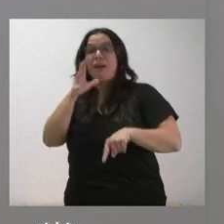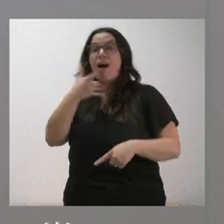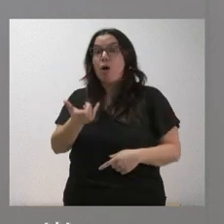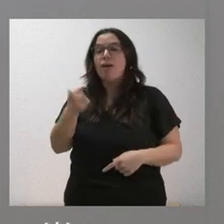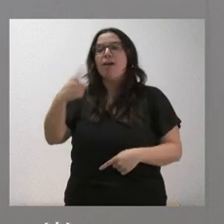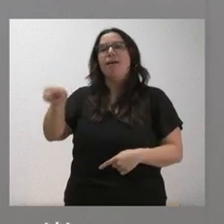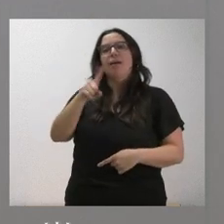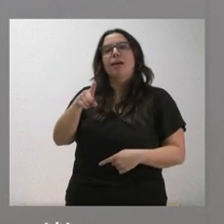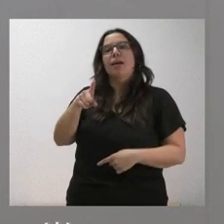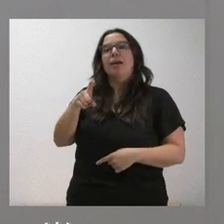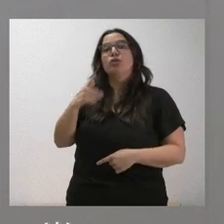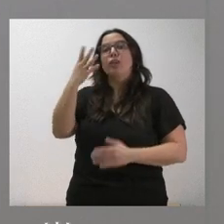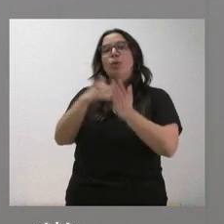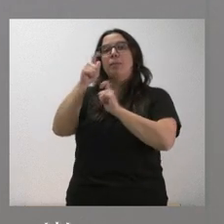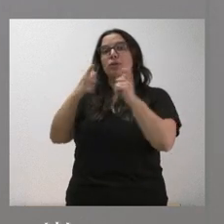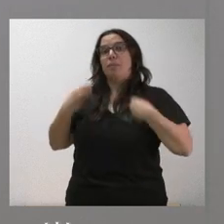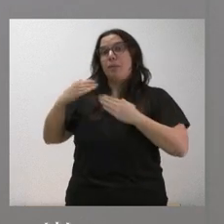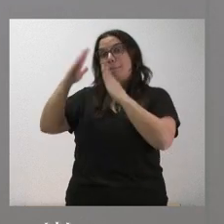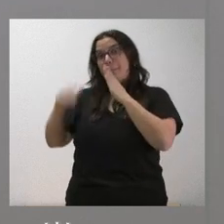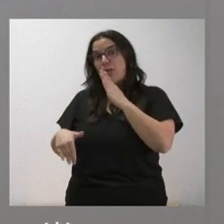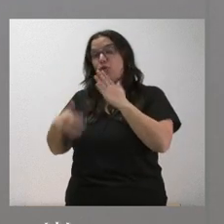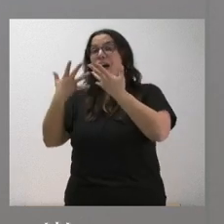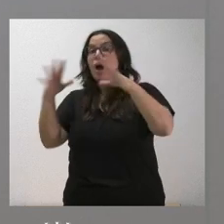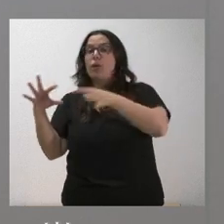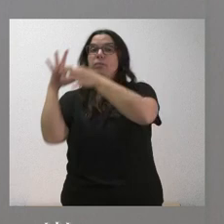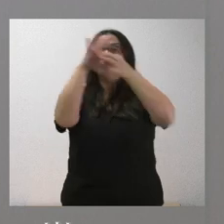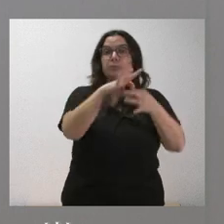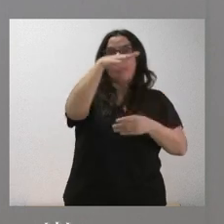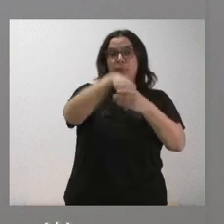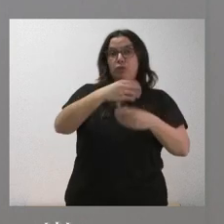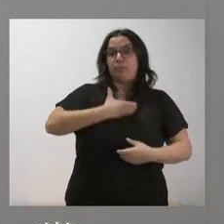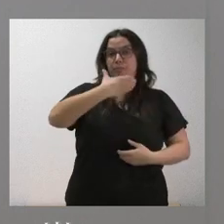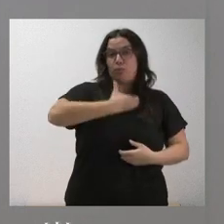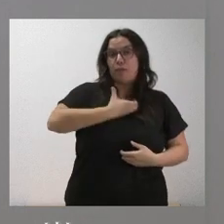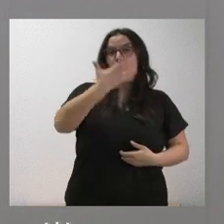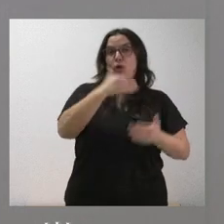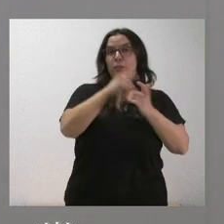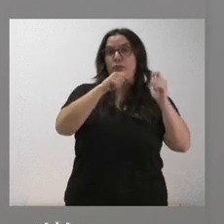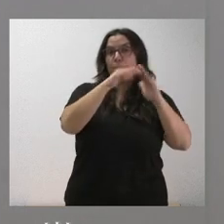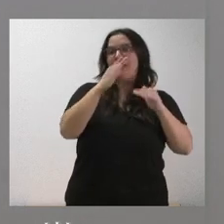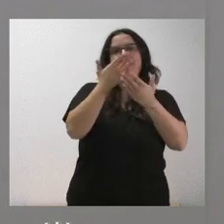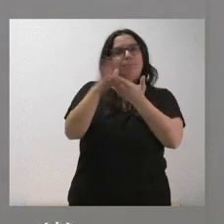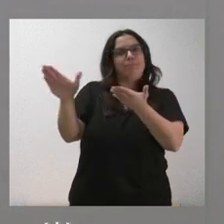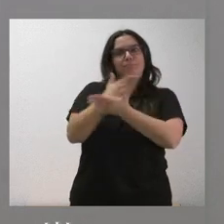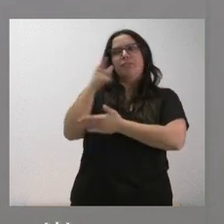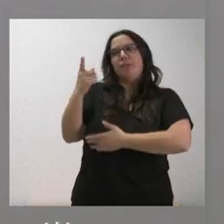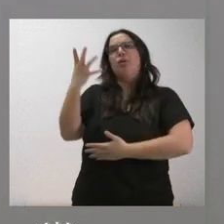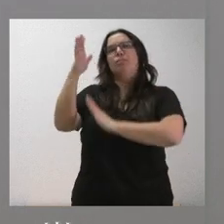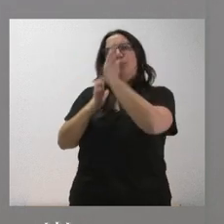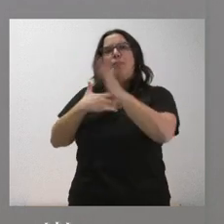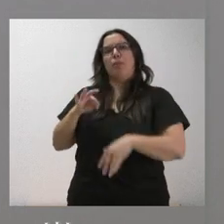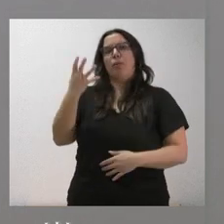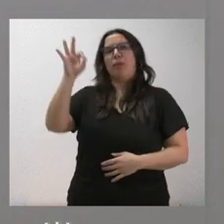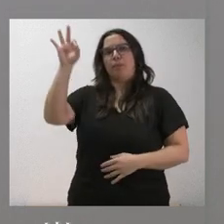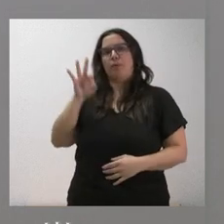tienen menos de esos 5000 habitantes y aunque estén en un municipio de más de 5000 habitantes sí van a tener este complemento del 40% en el